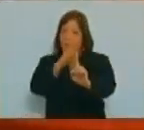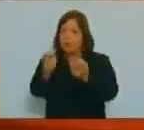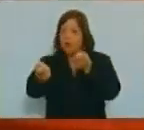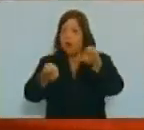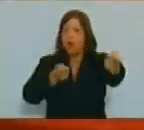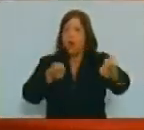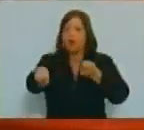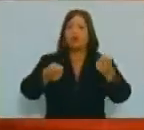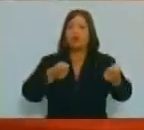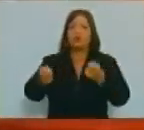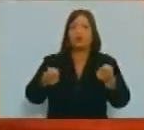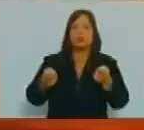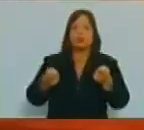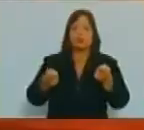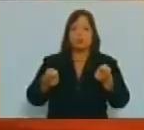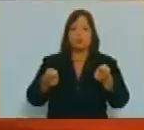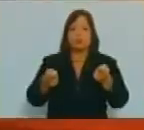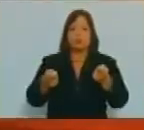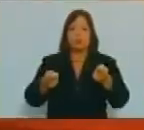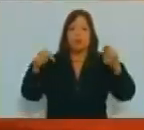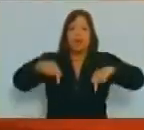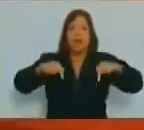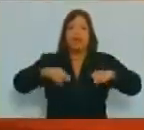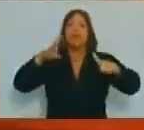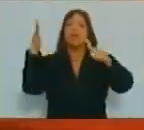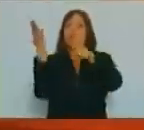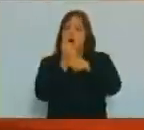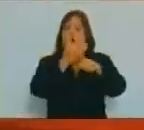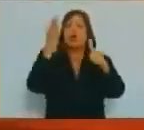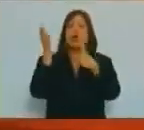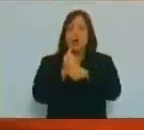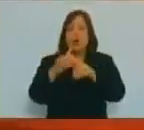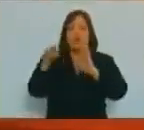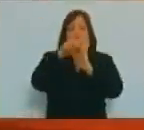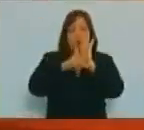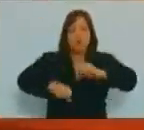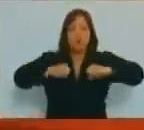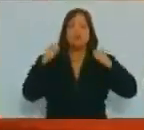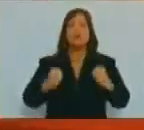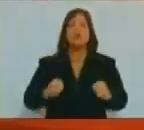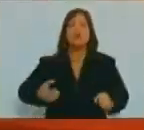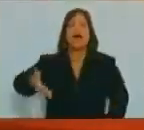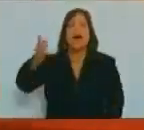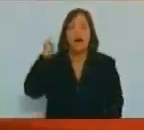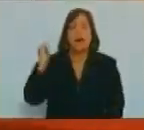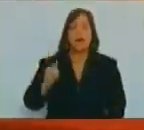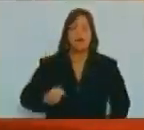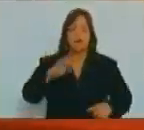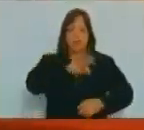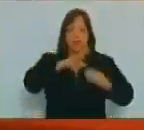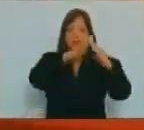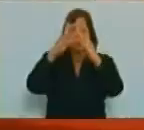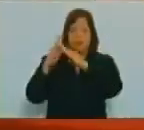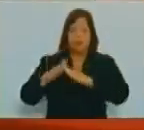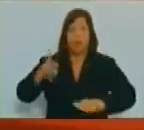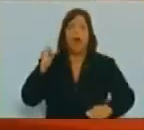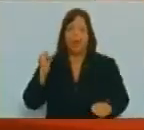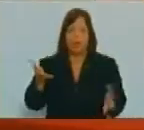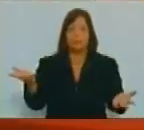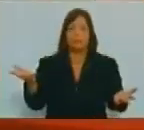pero nadie puede desconocer que aquí hay logros contundentes en materia de seguridad de seguridad ciudadana